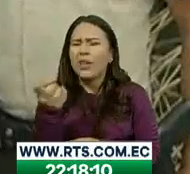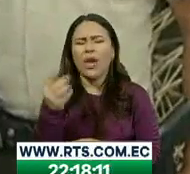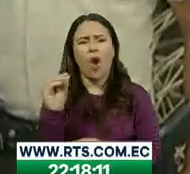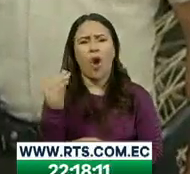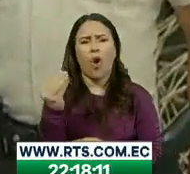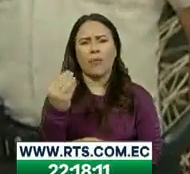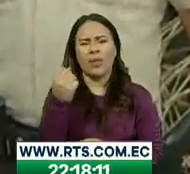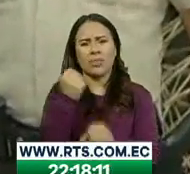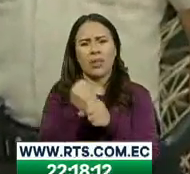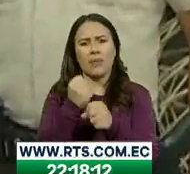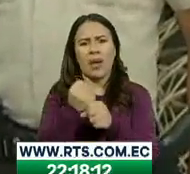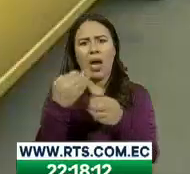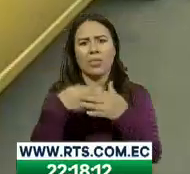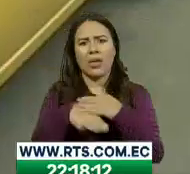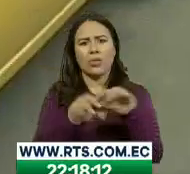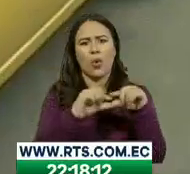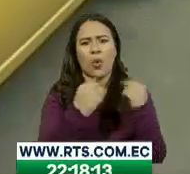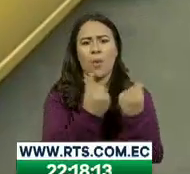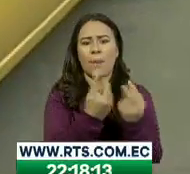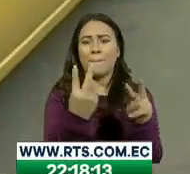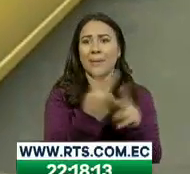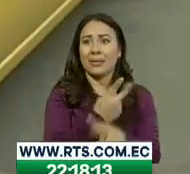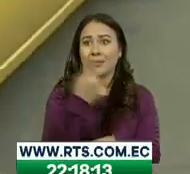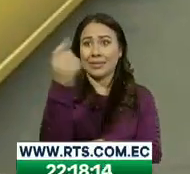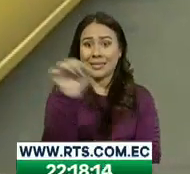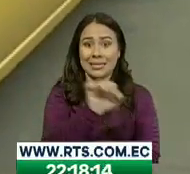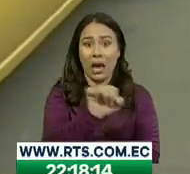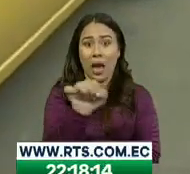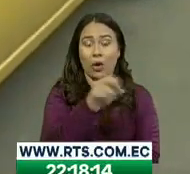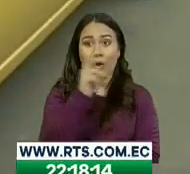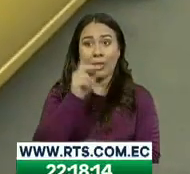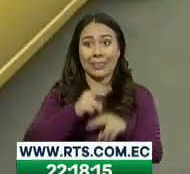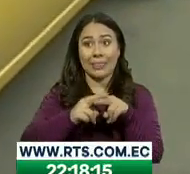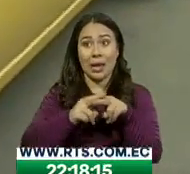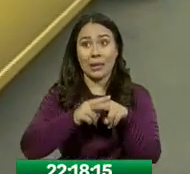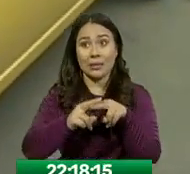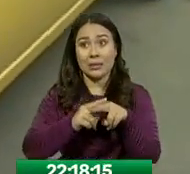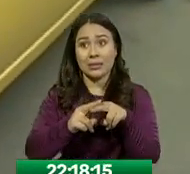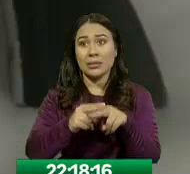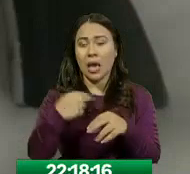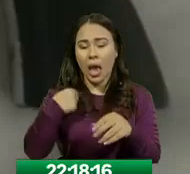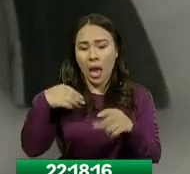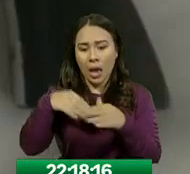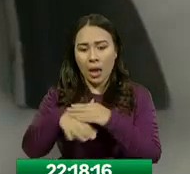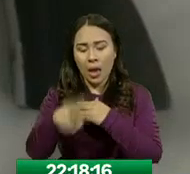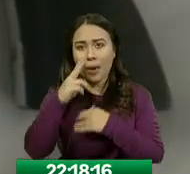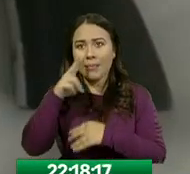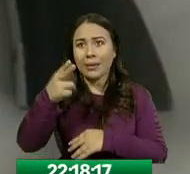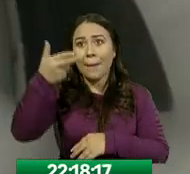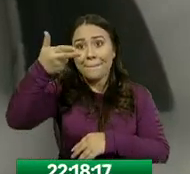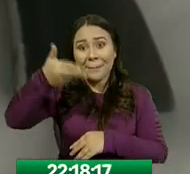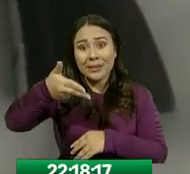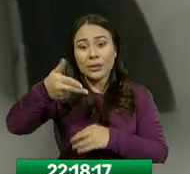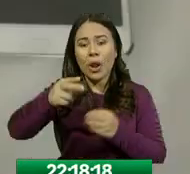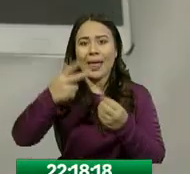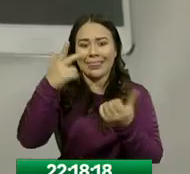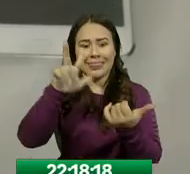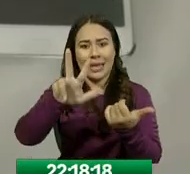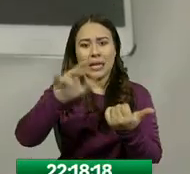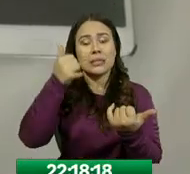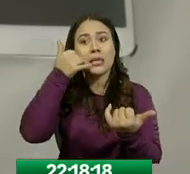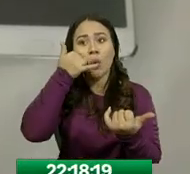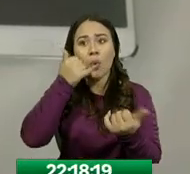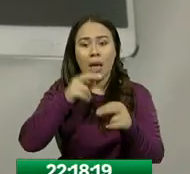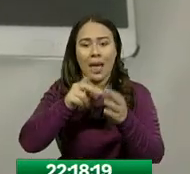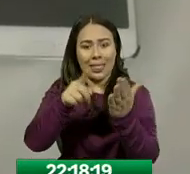de la organización delictiva. Además, en el vehículo con el que se movilizaban, encontraron un revólver, tres celulares,